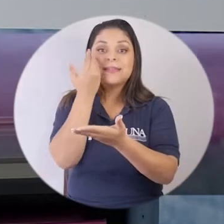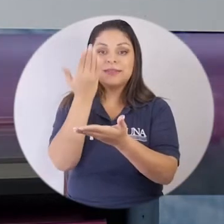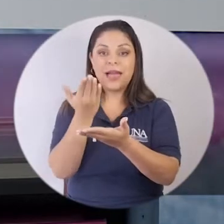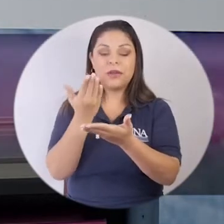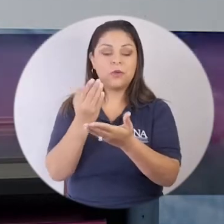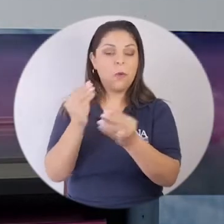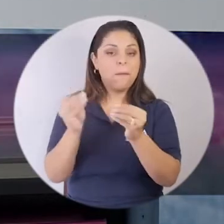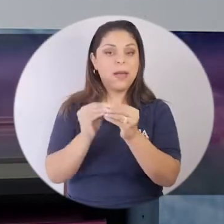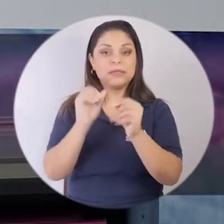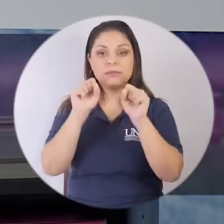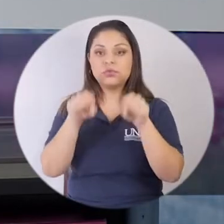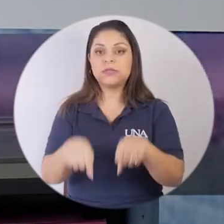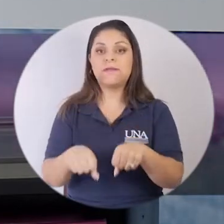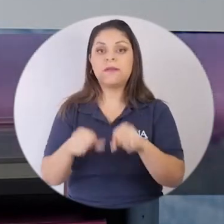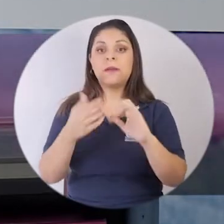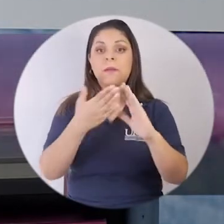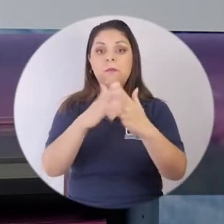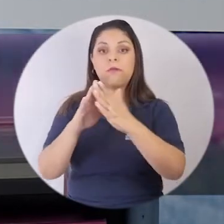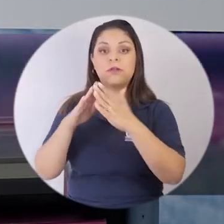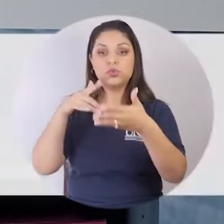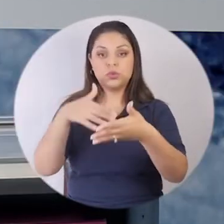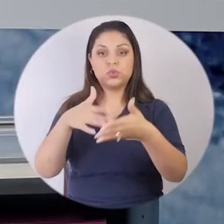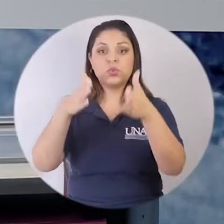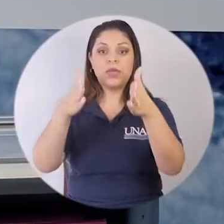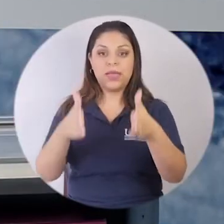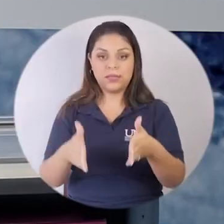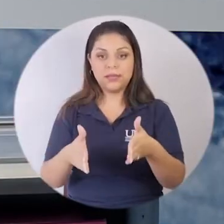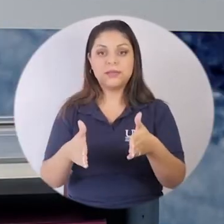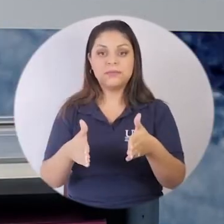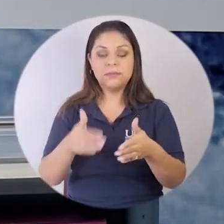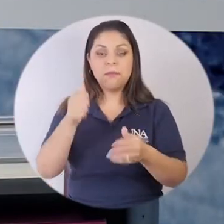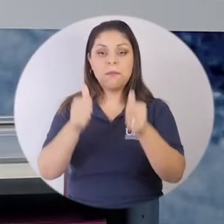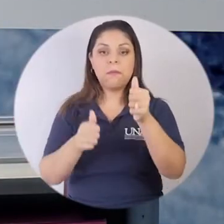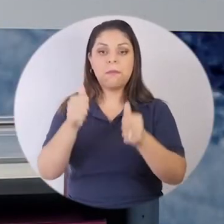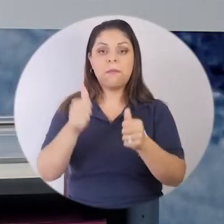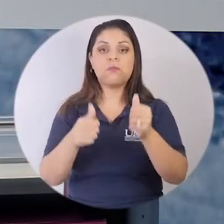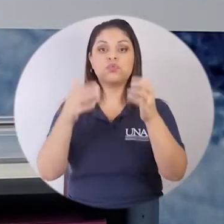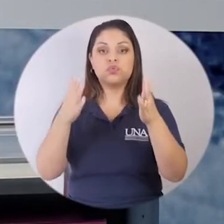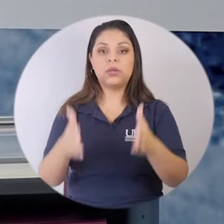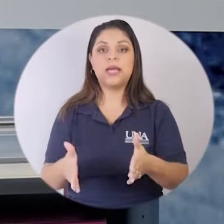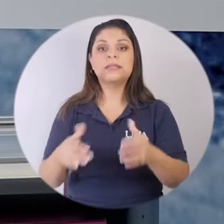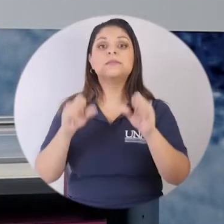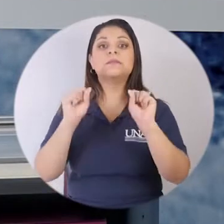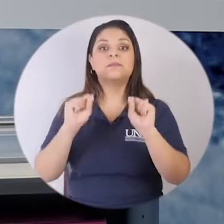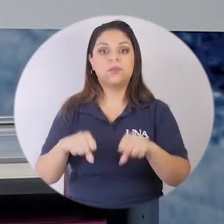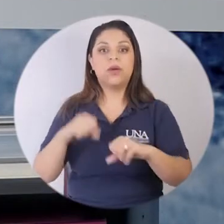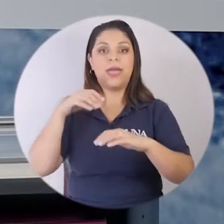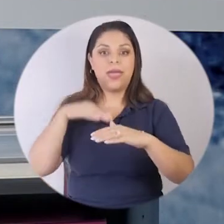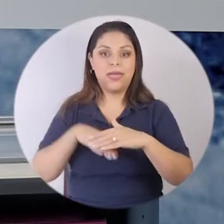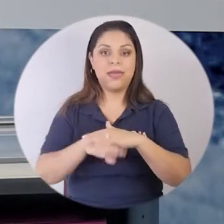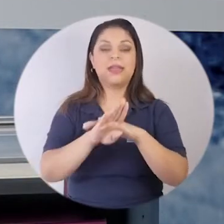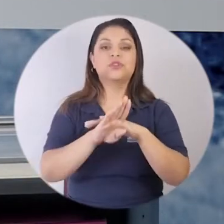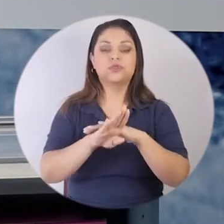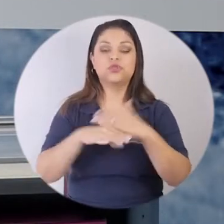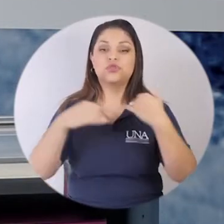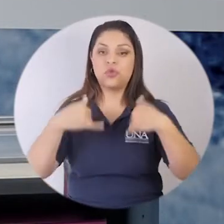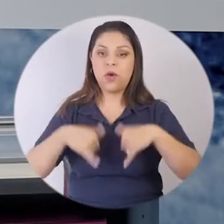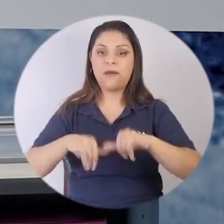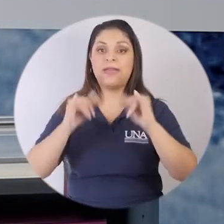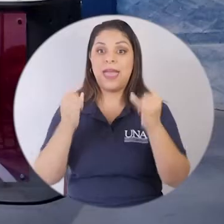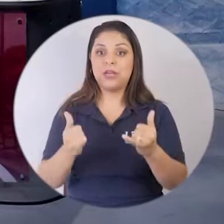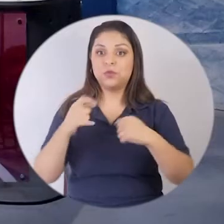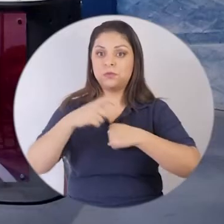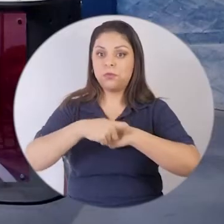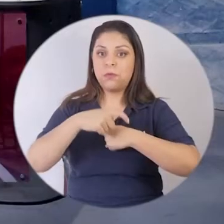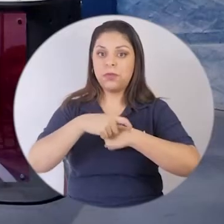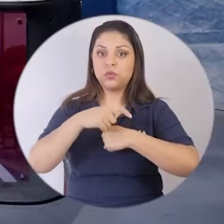facilitar lo mayor posible a la población estudiantil, ¿verdad?, a los postulantes que puedan hacer el ingreso, ¿verdad? Entonces,